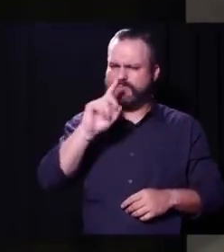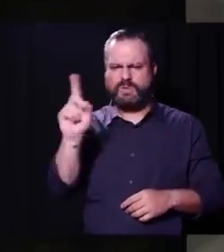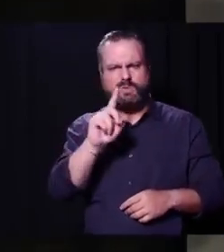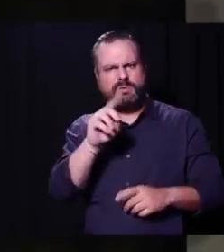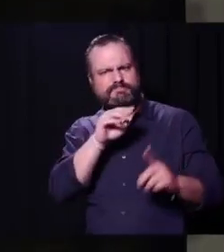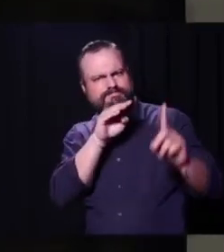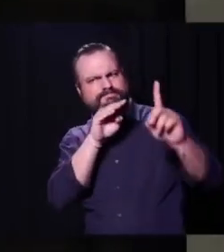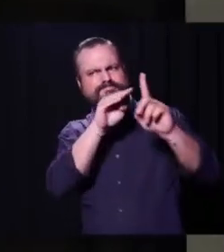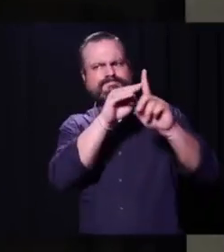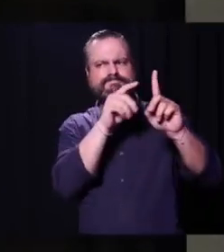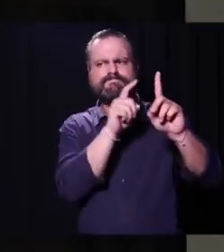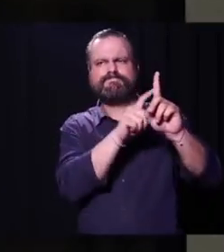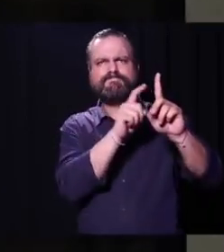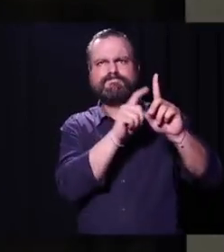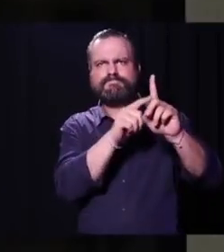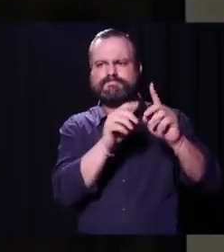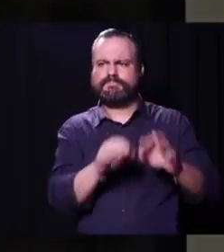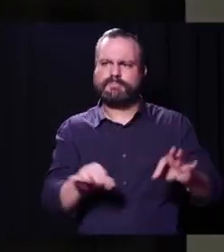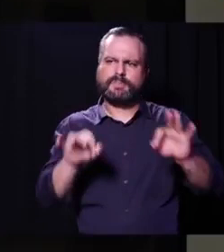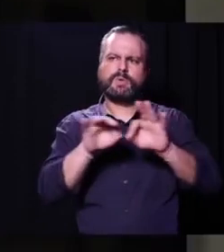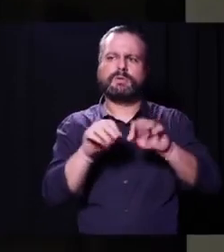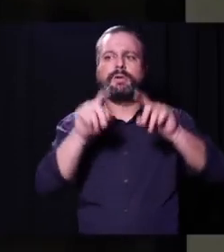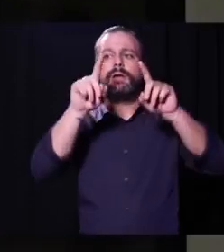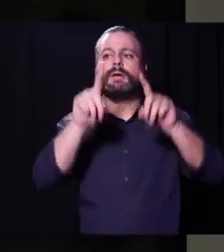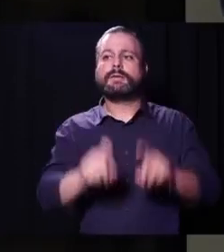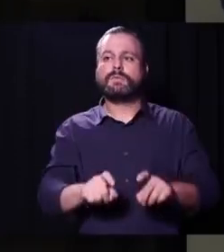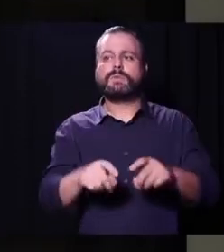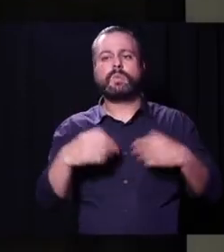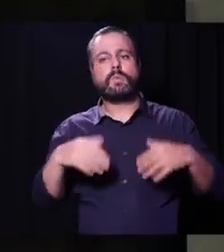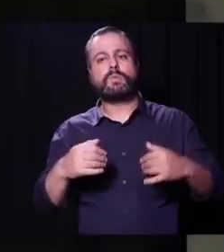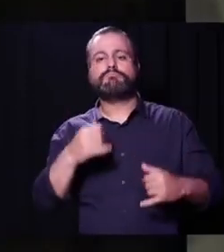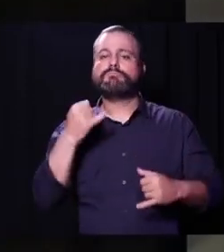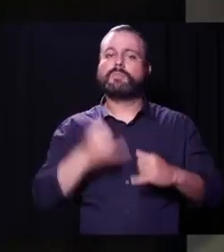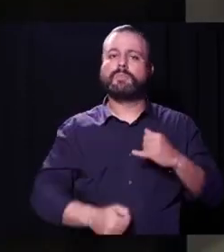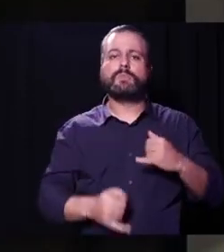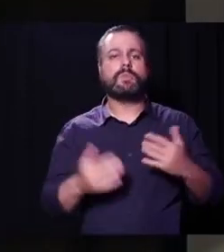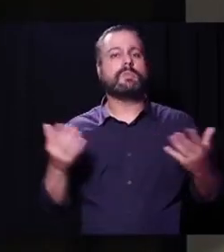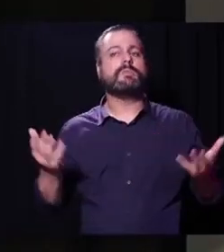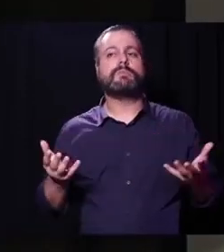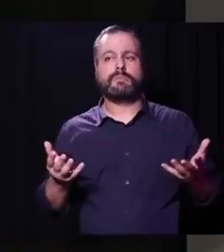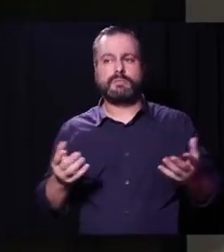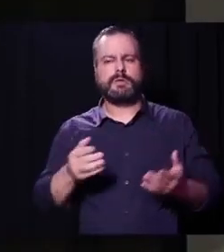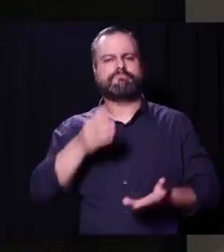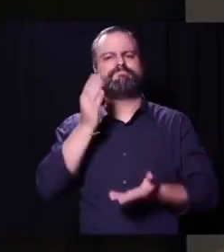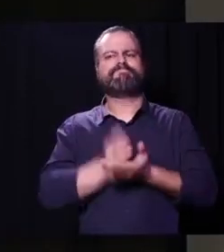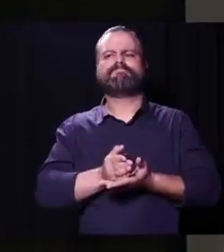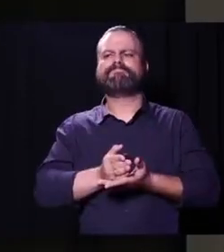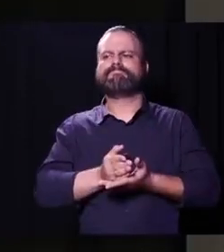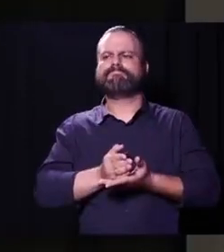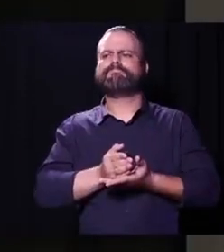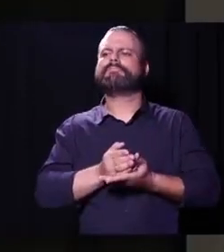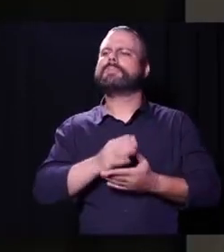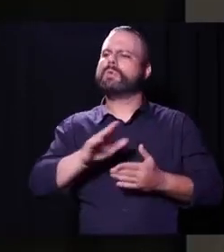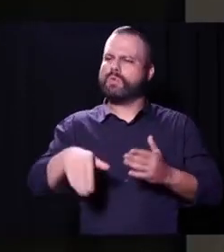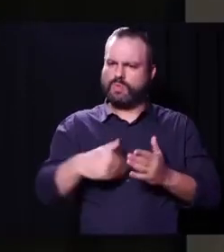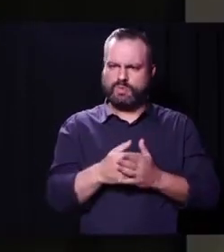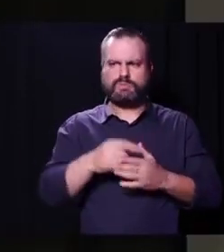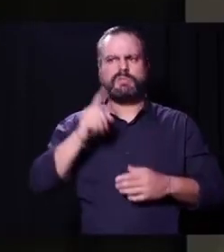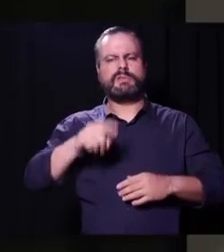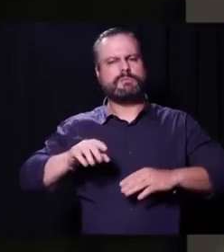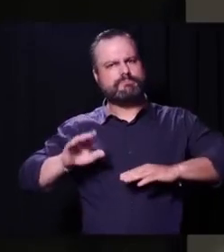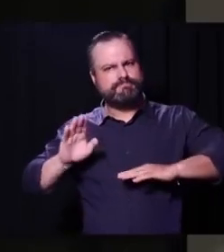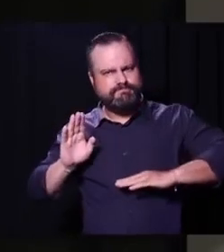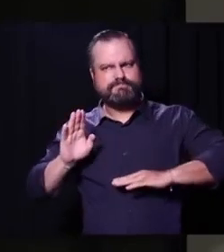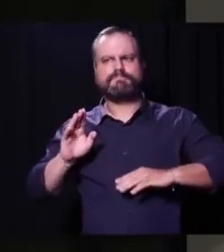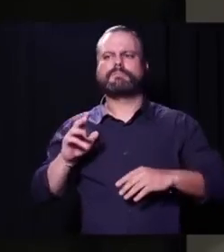Hay más de 25 estudios de educación. El último, Compromiso Nacional por la Educación. Buen